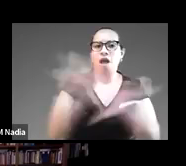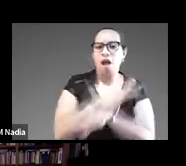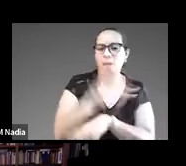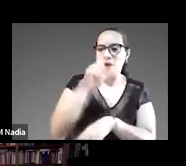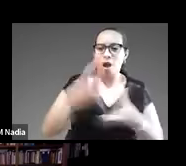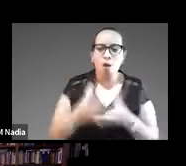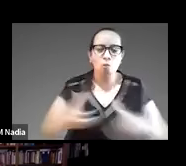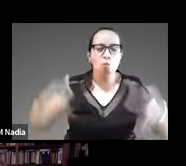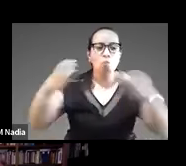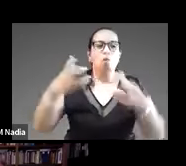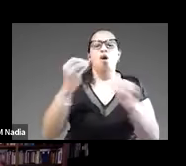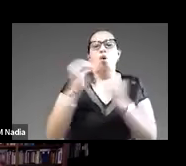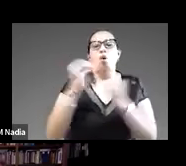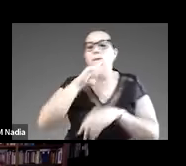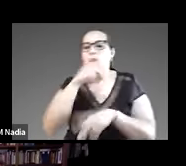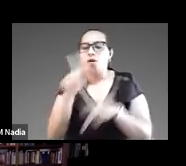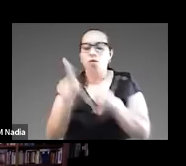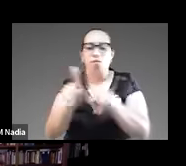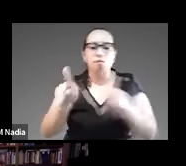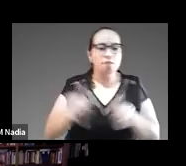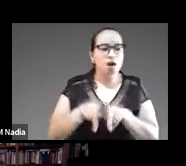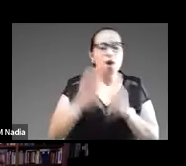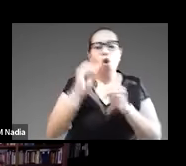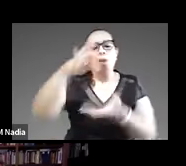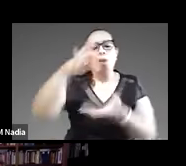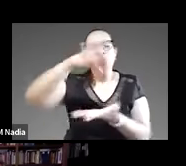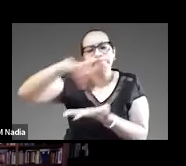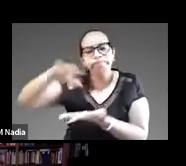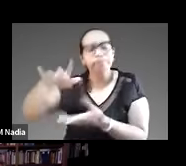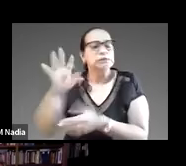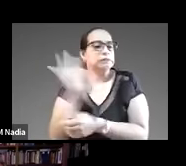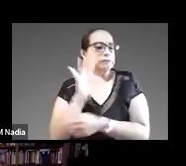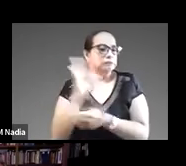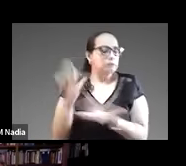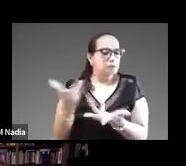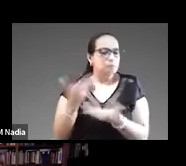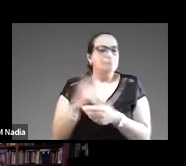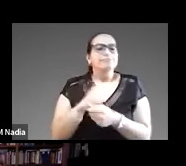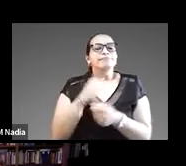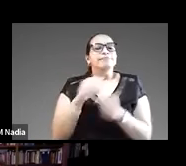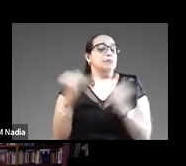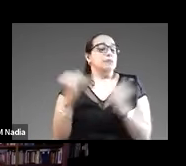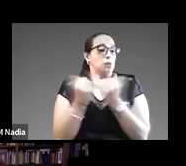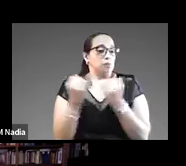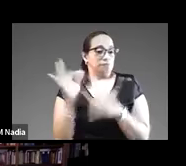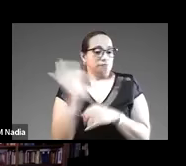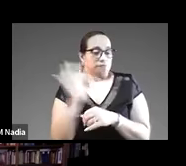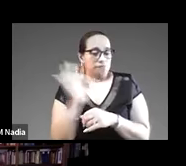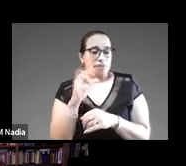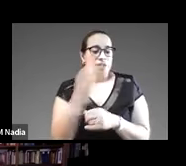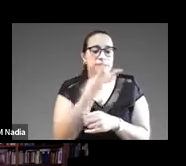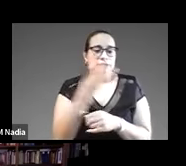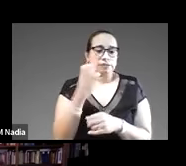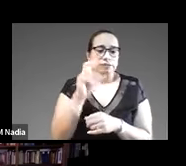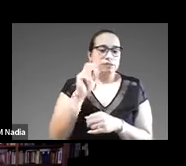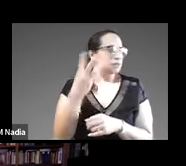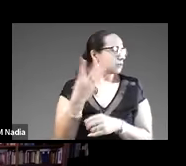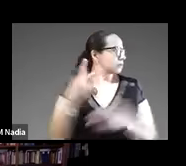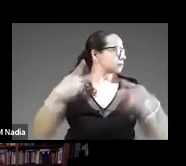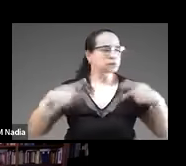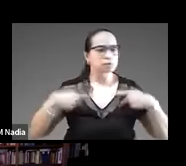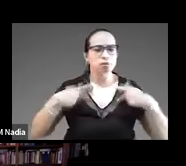mejoran el parque, si siembran, ¿no? Digamos, incluso en la 333, la gente